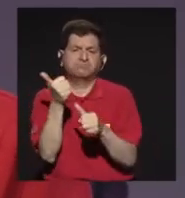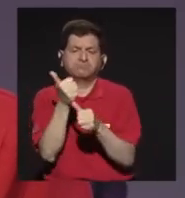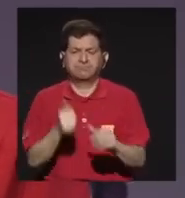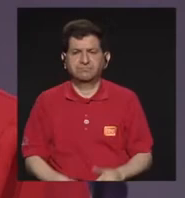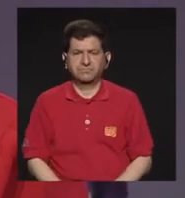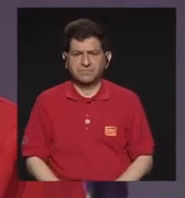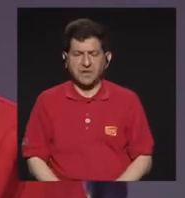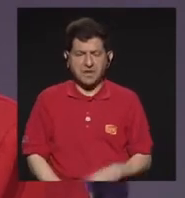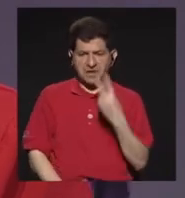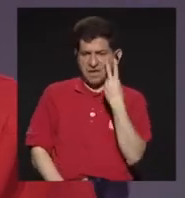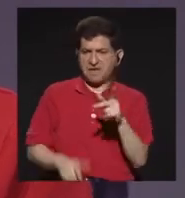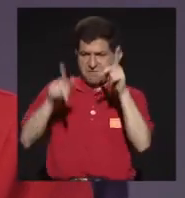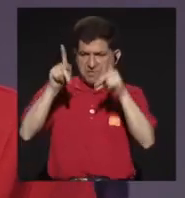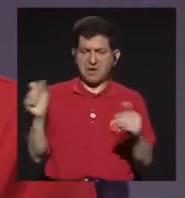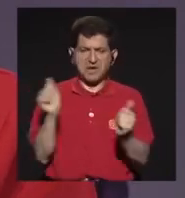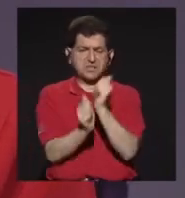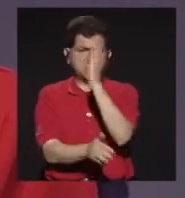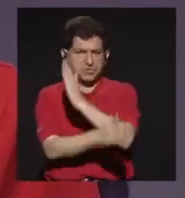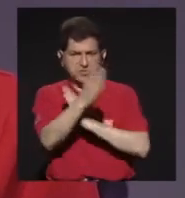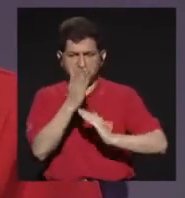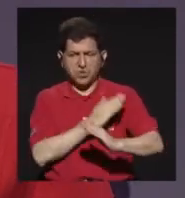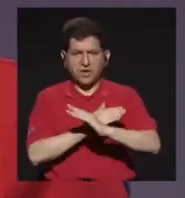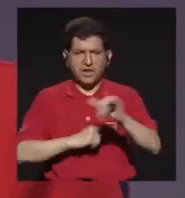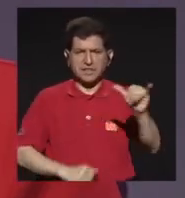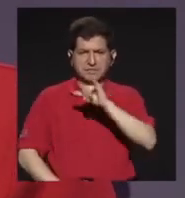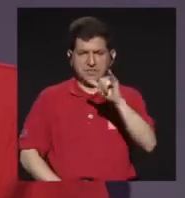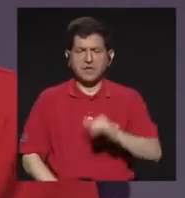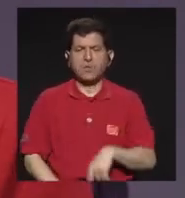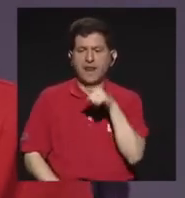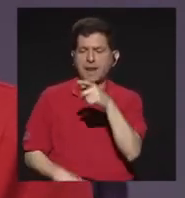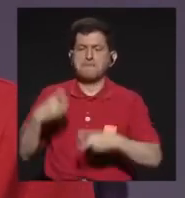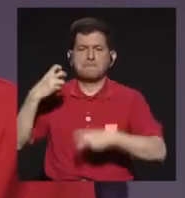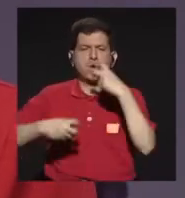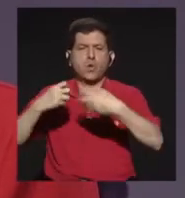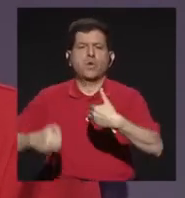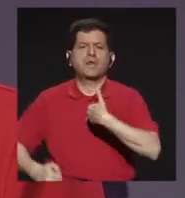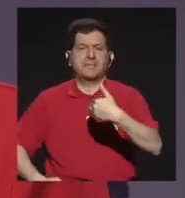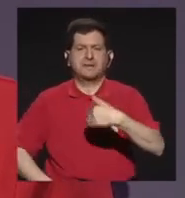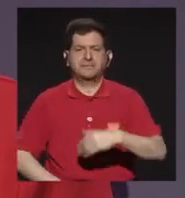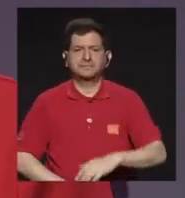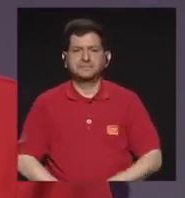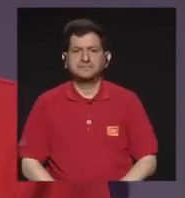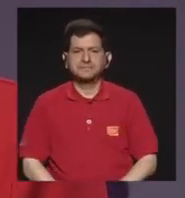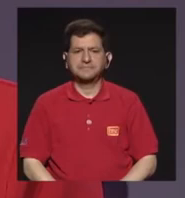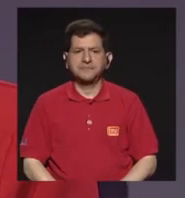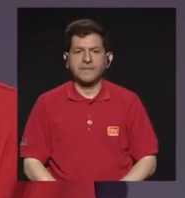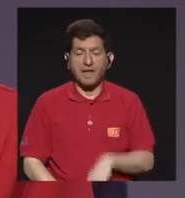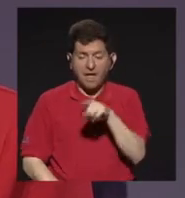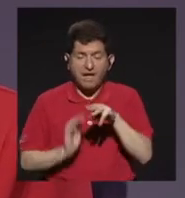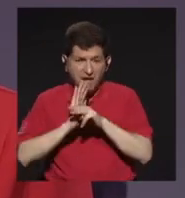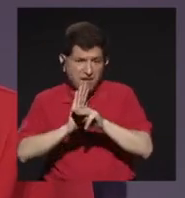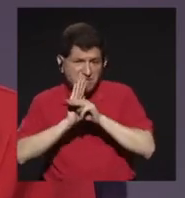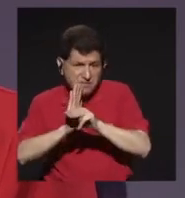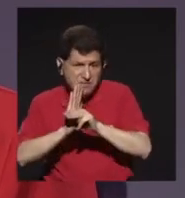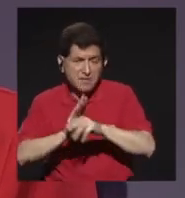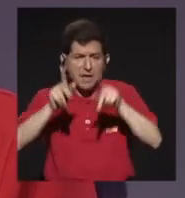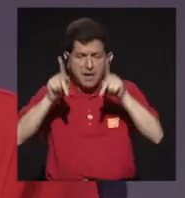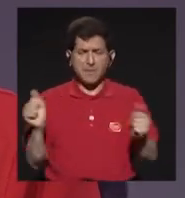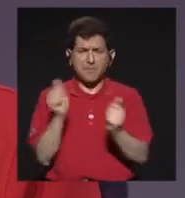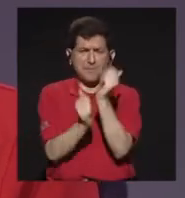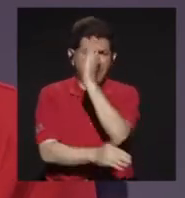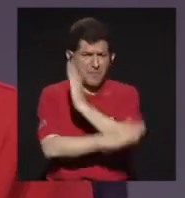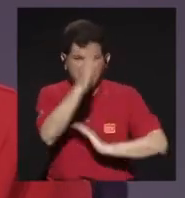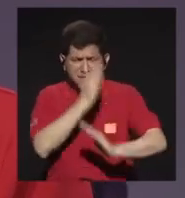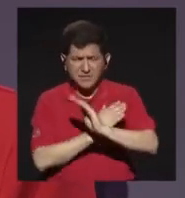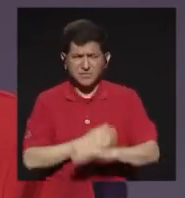que percibe a las personas con discapacidad como el problema. De acuerdo con este modelo, las personas con